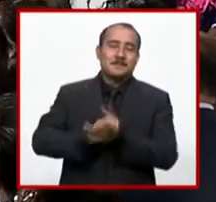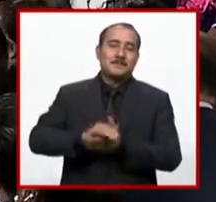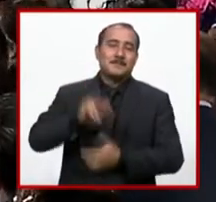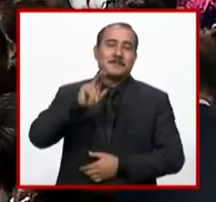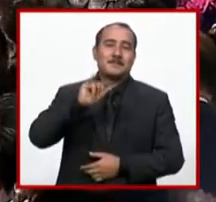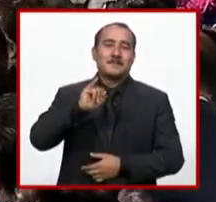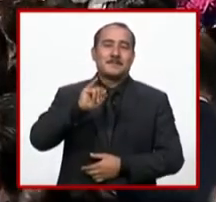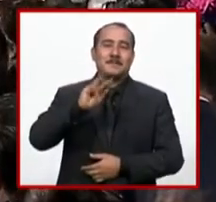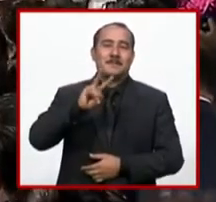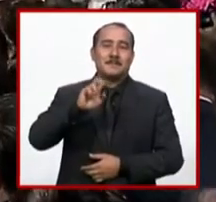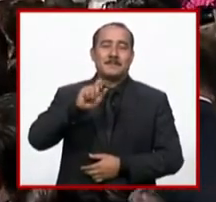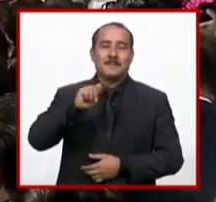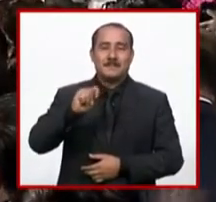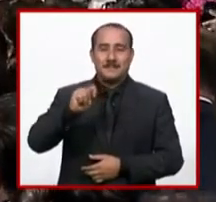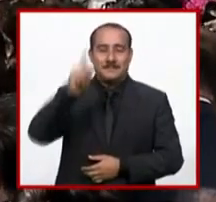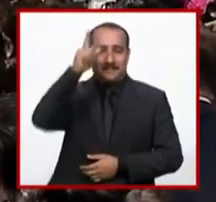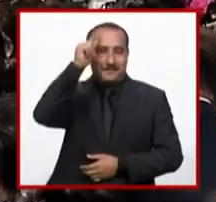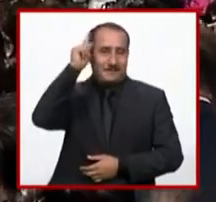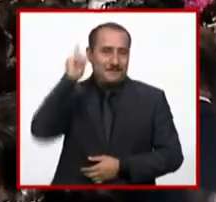Ivette.